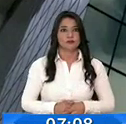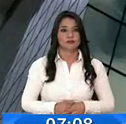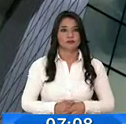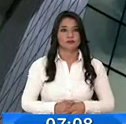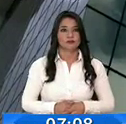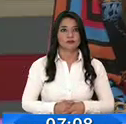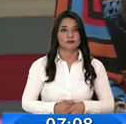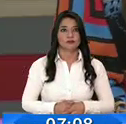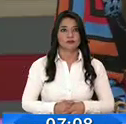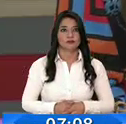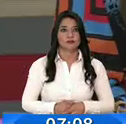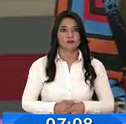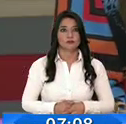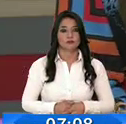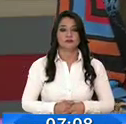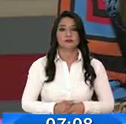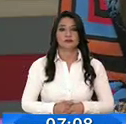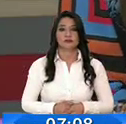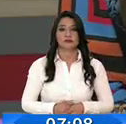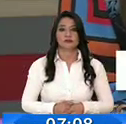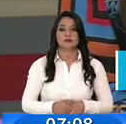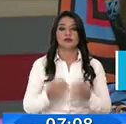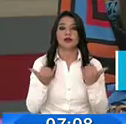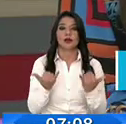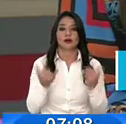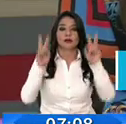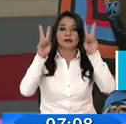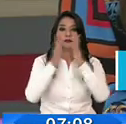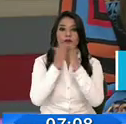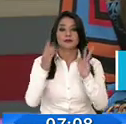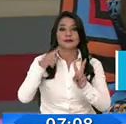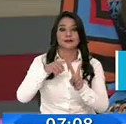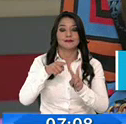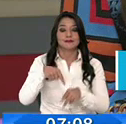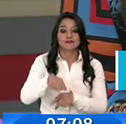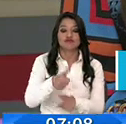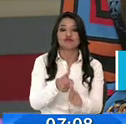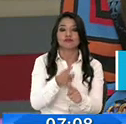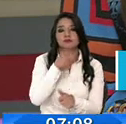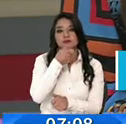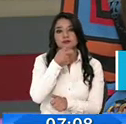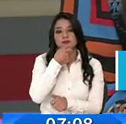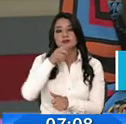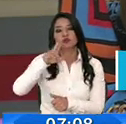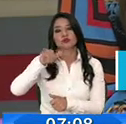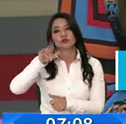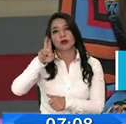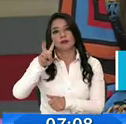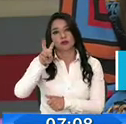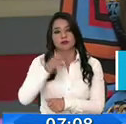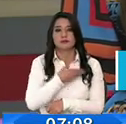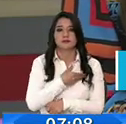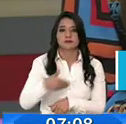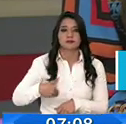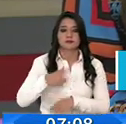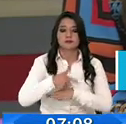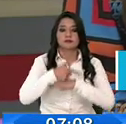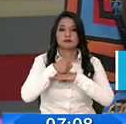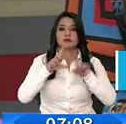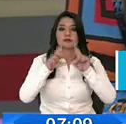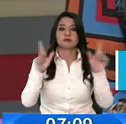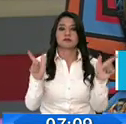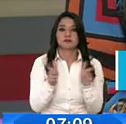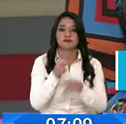rosero y en nuestro segmento limitado miguel rivadeneira entrevistar a gustavo ruiz presidente de la cámara de la pequeña y mediana empresa